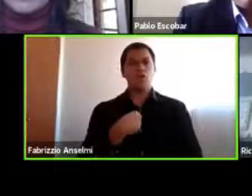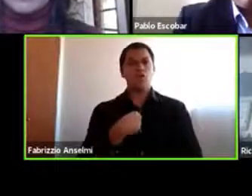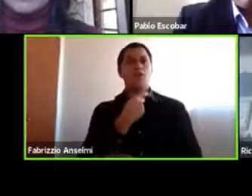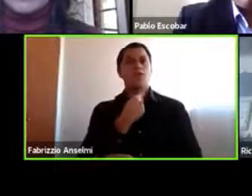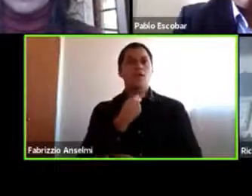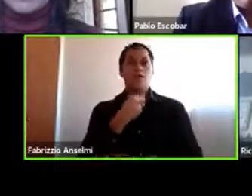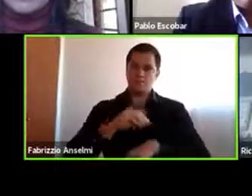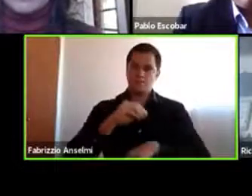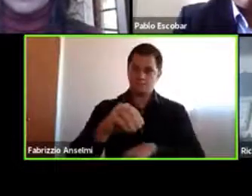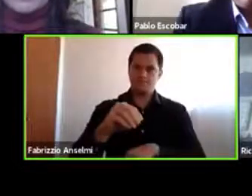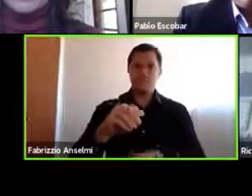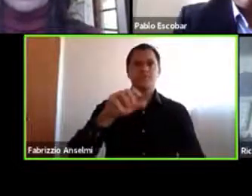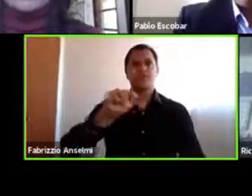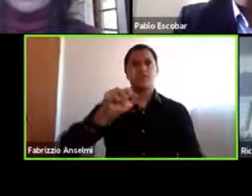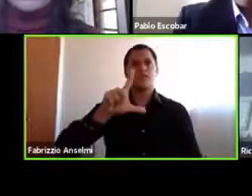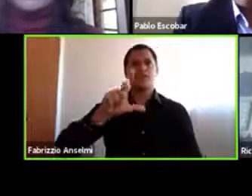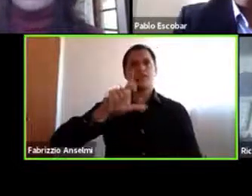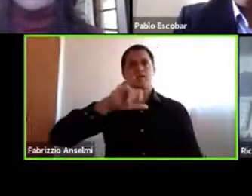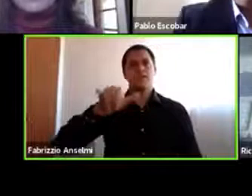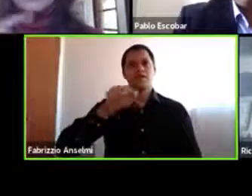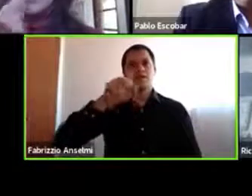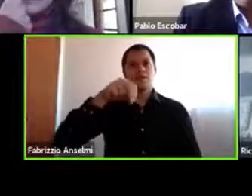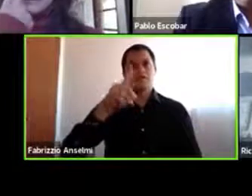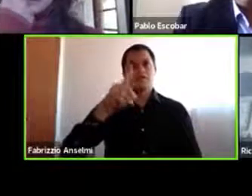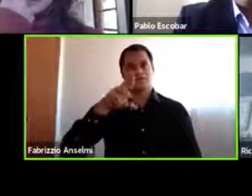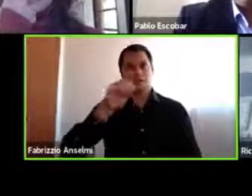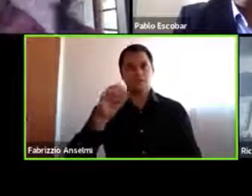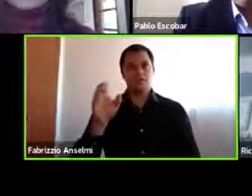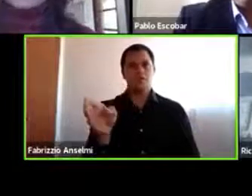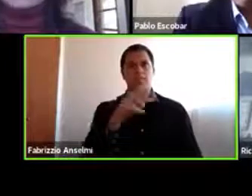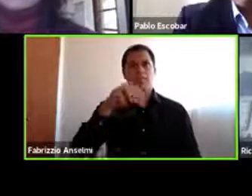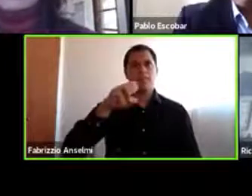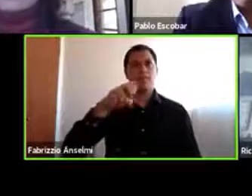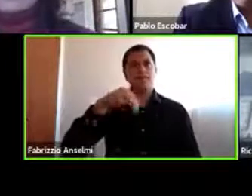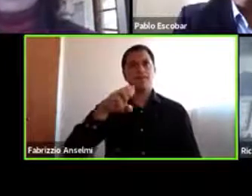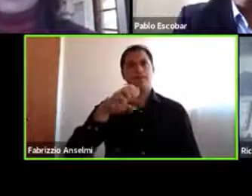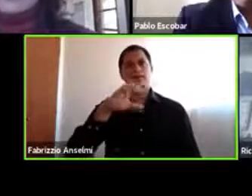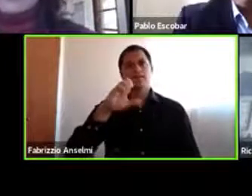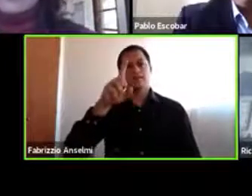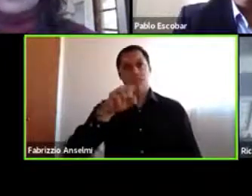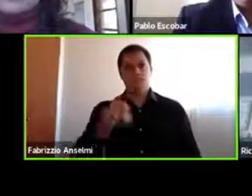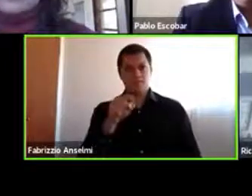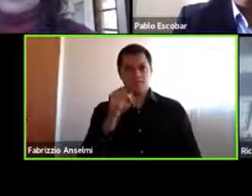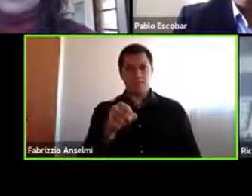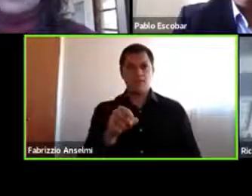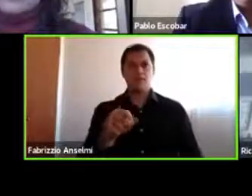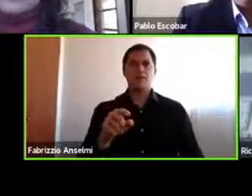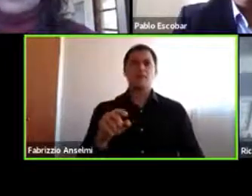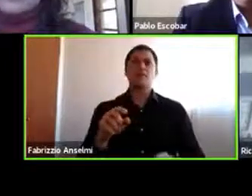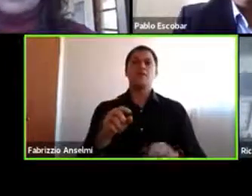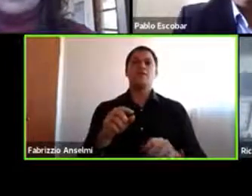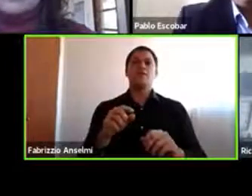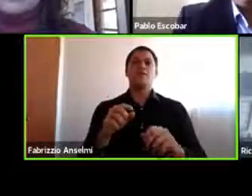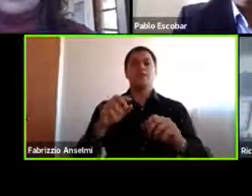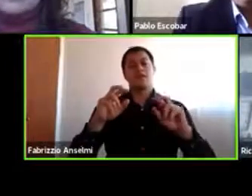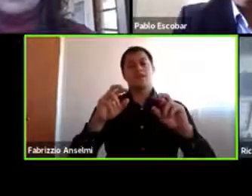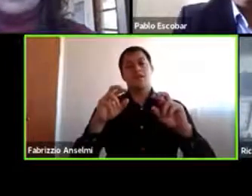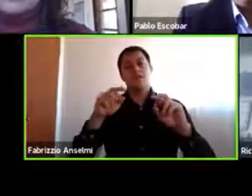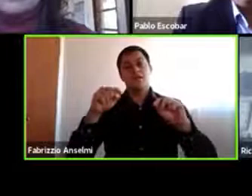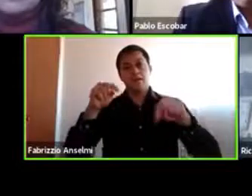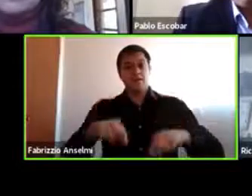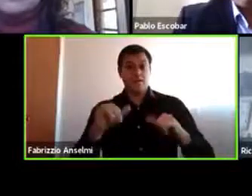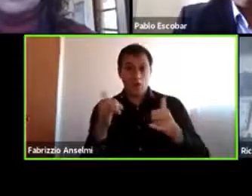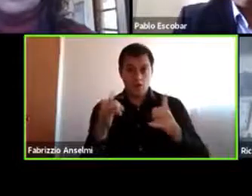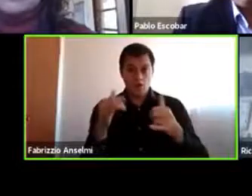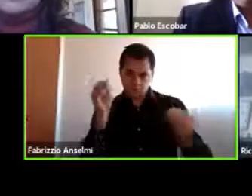Meneses, quien hizo la creación del conocimiento, el modelo de conocimiento para el castellano de este juego, y Pablo Escobar,